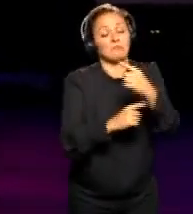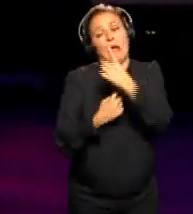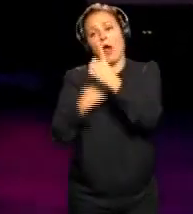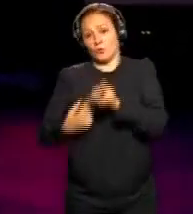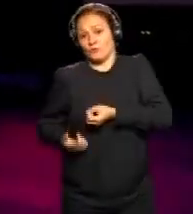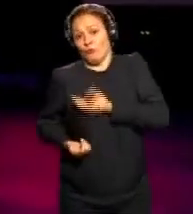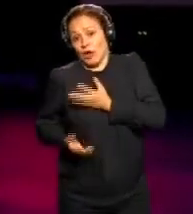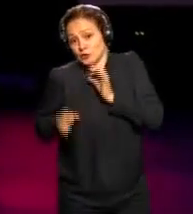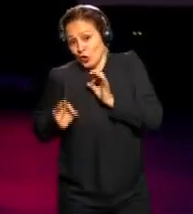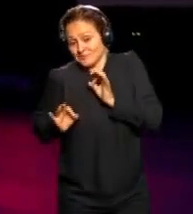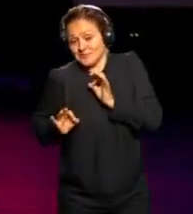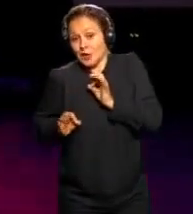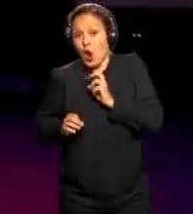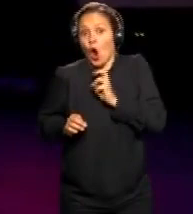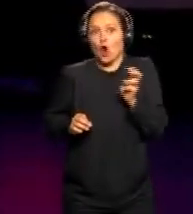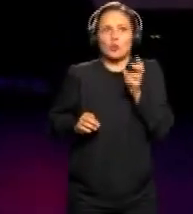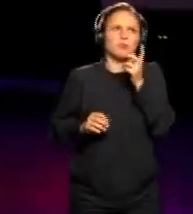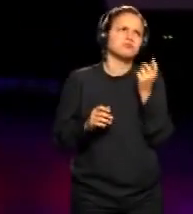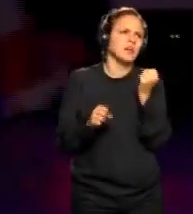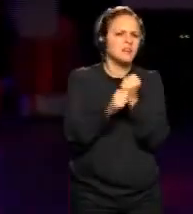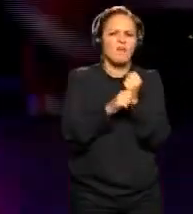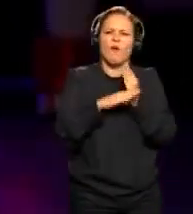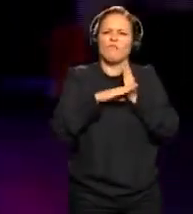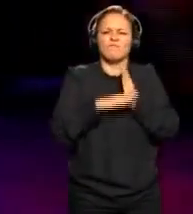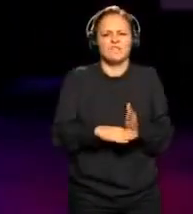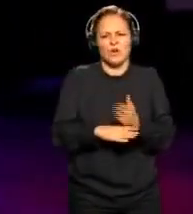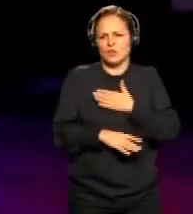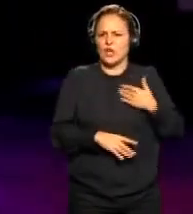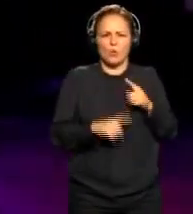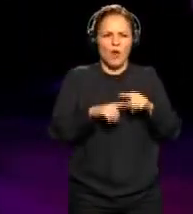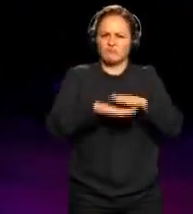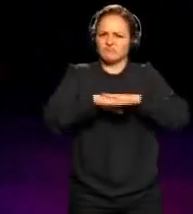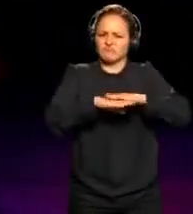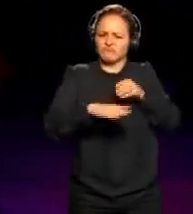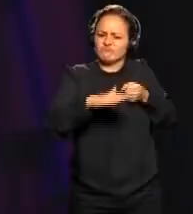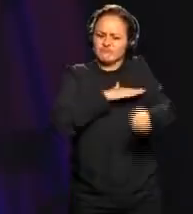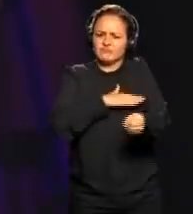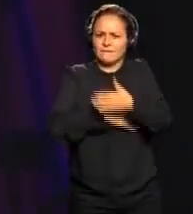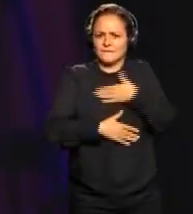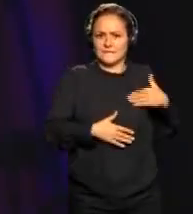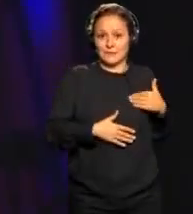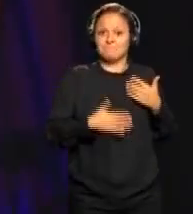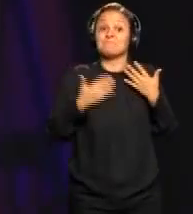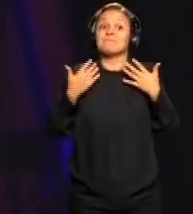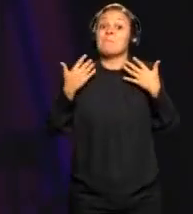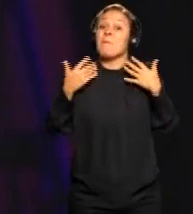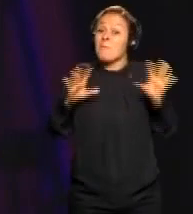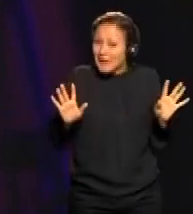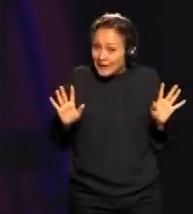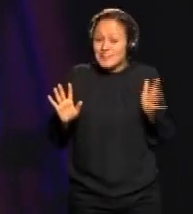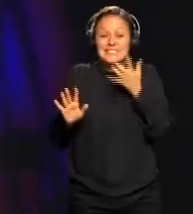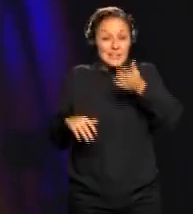vocación y otros por acceder a un trabajo fijo para la administración. Sin embargo, si lo que quieren